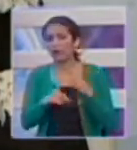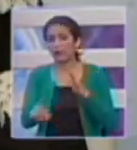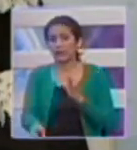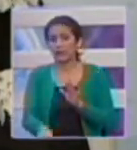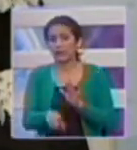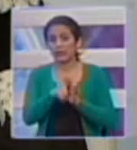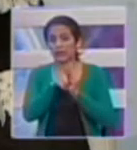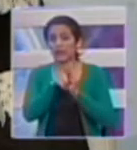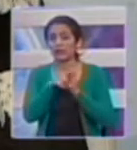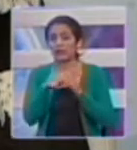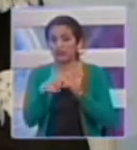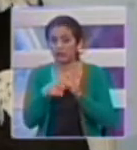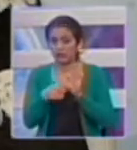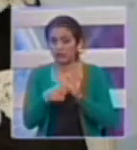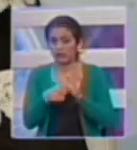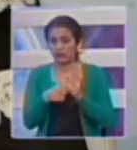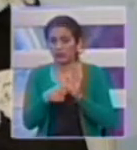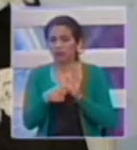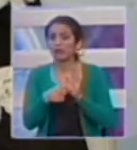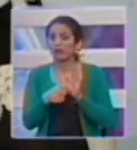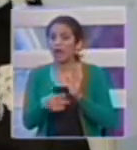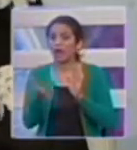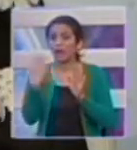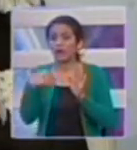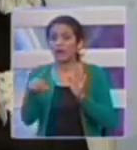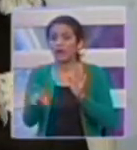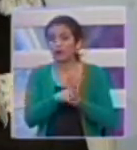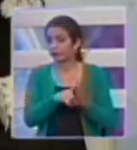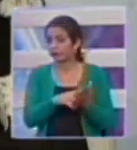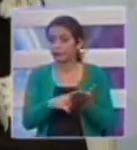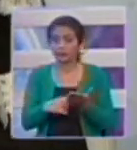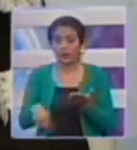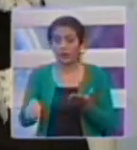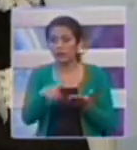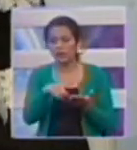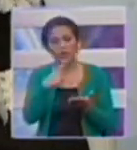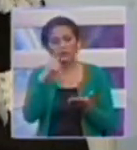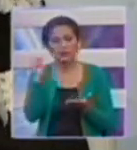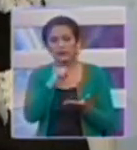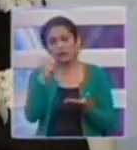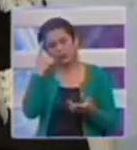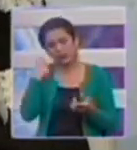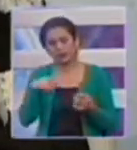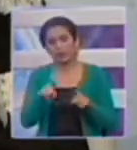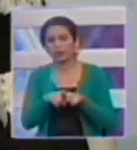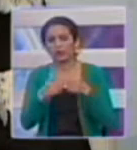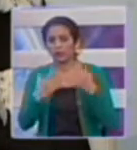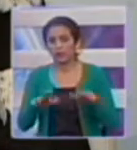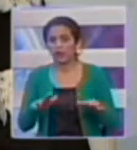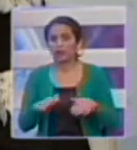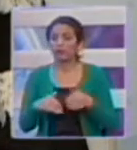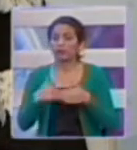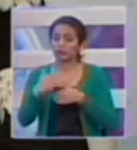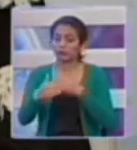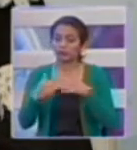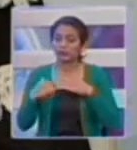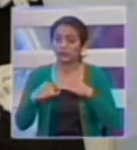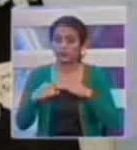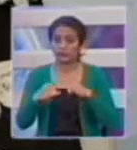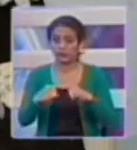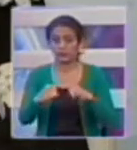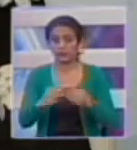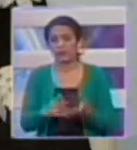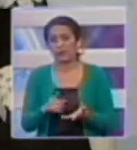del veto presidencial, nunca se discutió, se movió la fecha de las elecciones anteriores para que entre en vigencia este método, y es un método